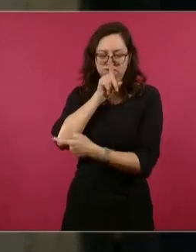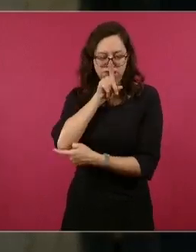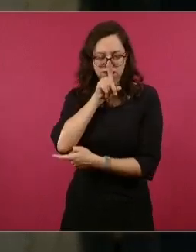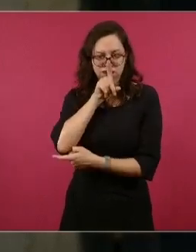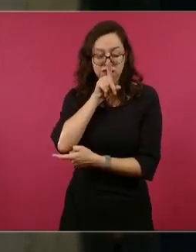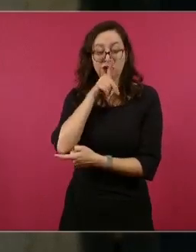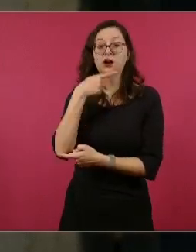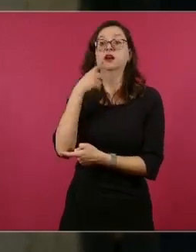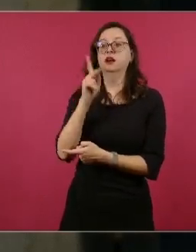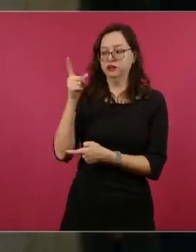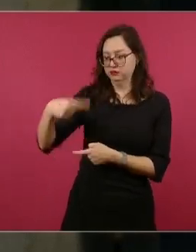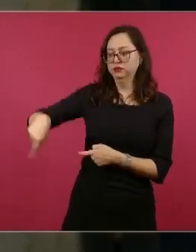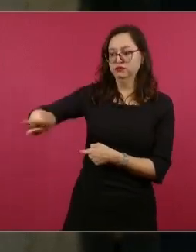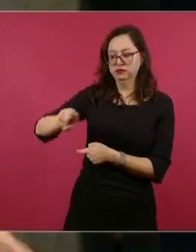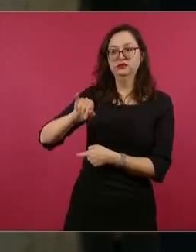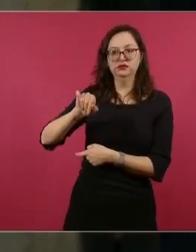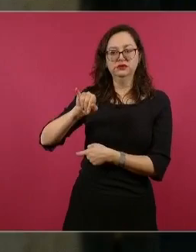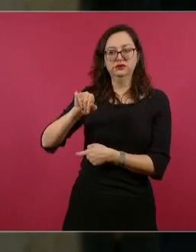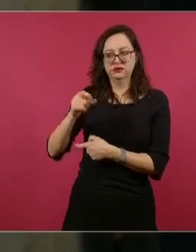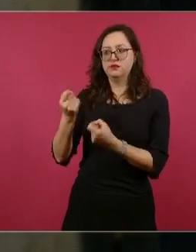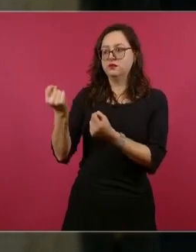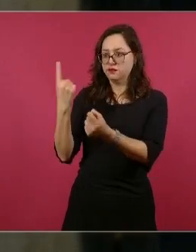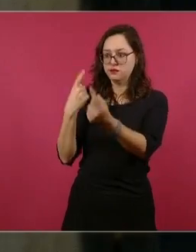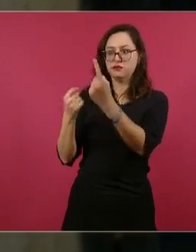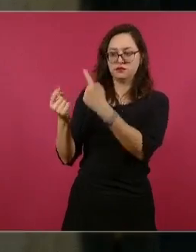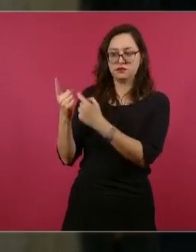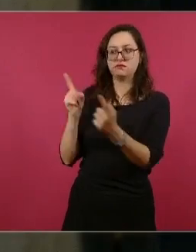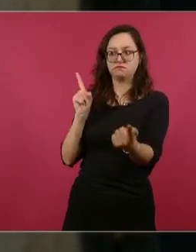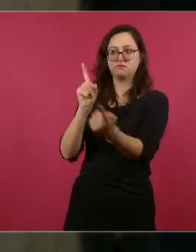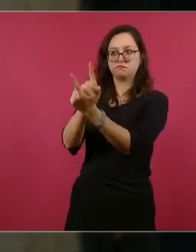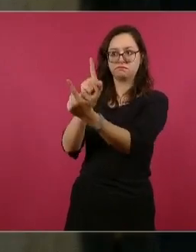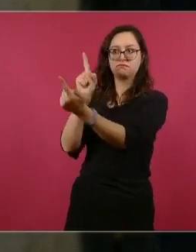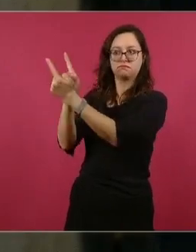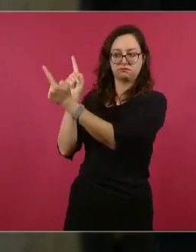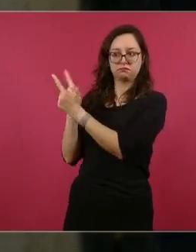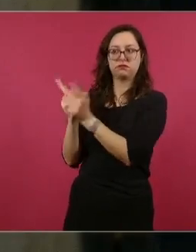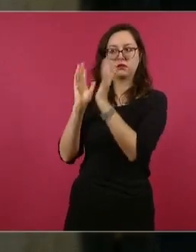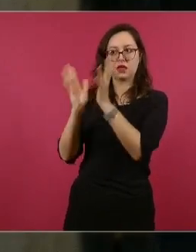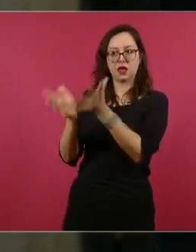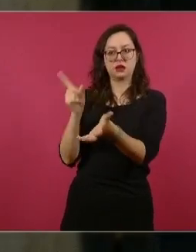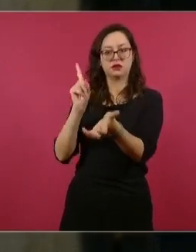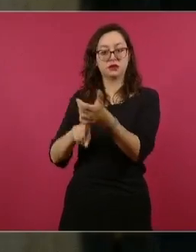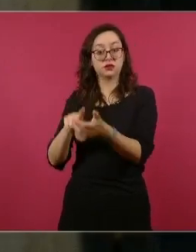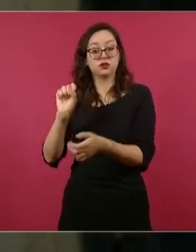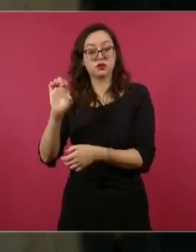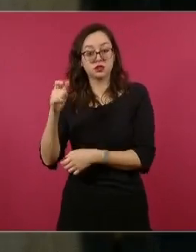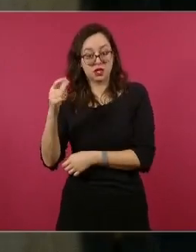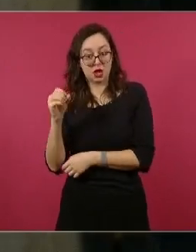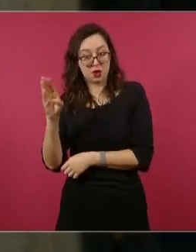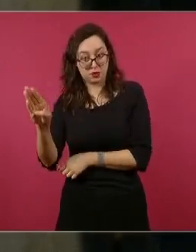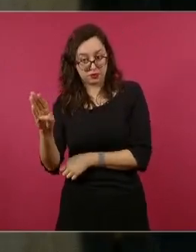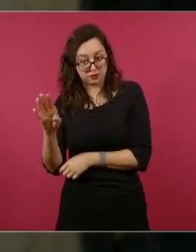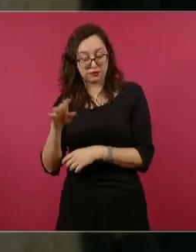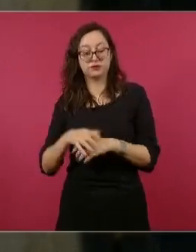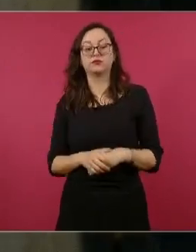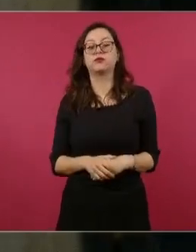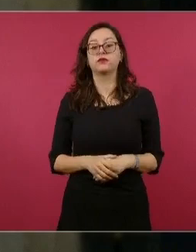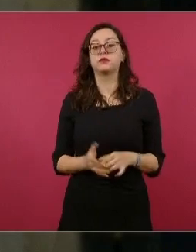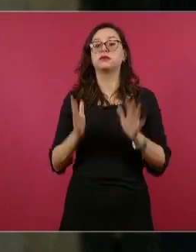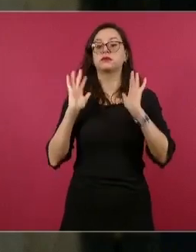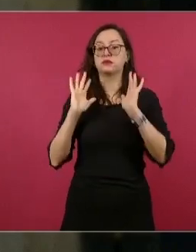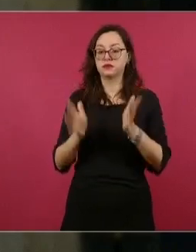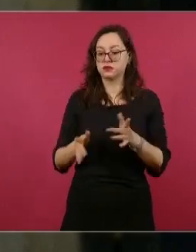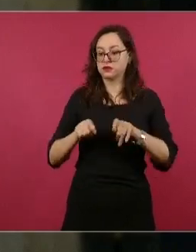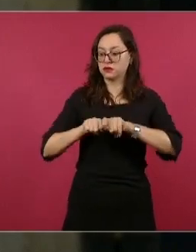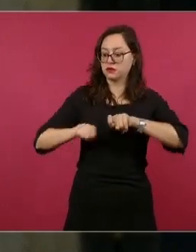algunos funcionarios o empleados de la secretaria de Gobernación. Ya mandaron a medir, son 10